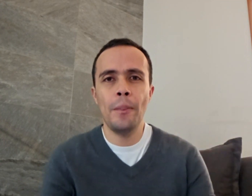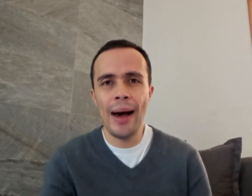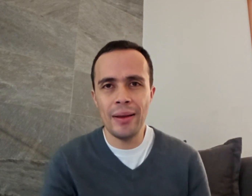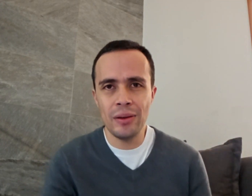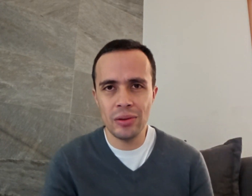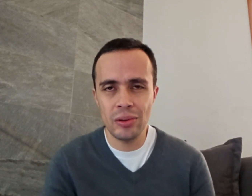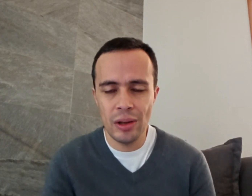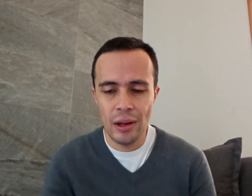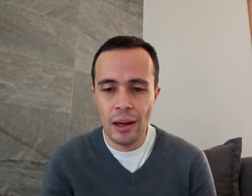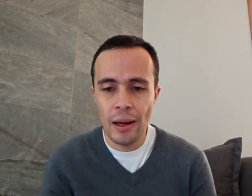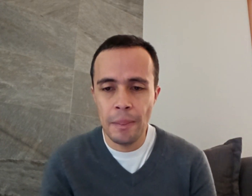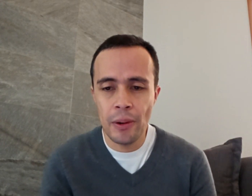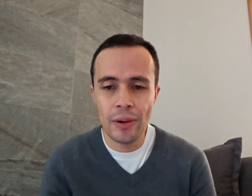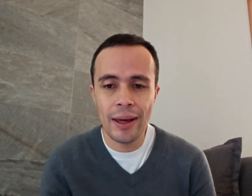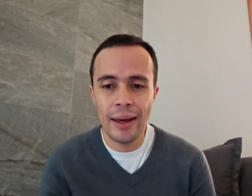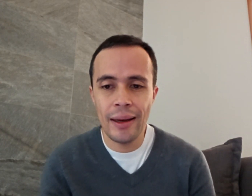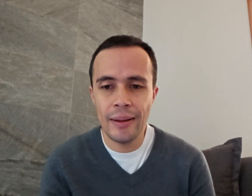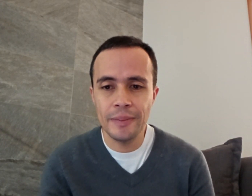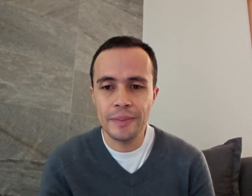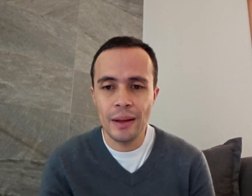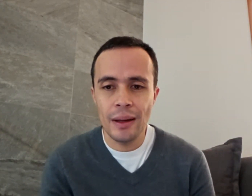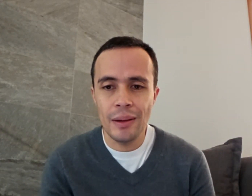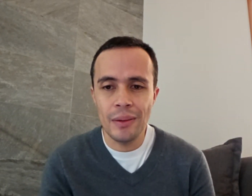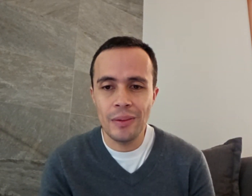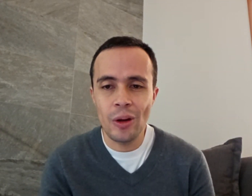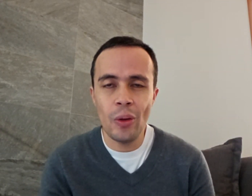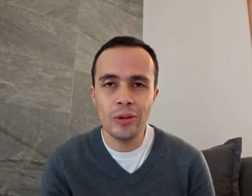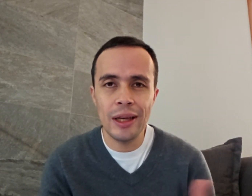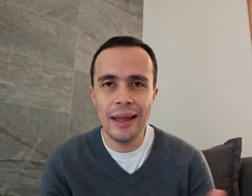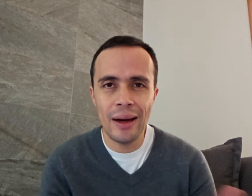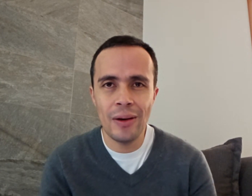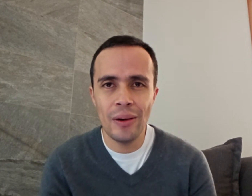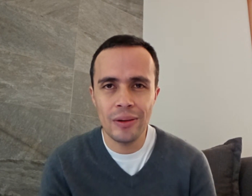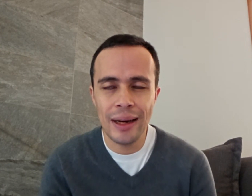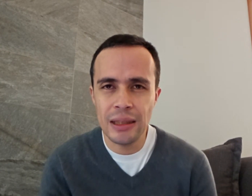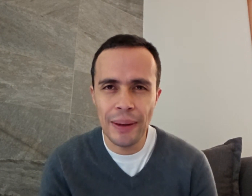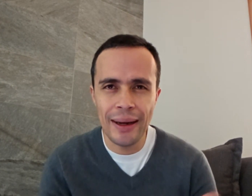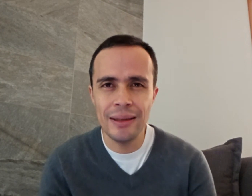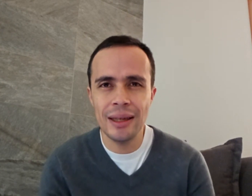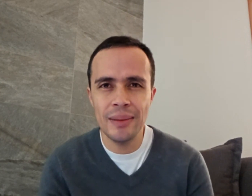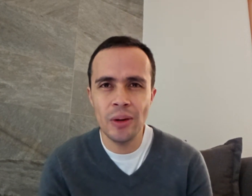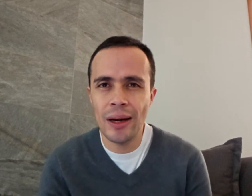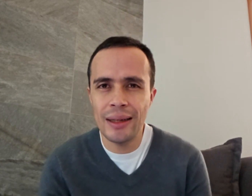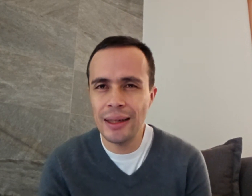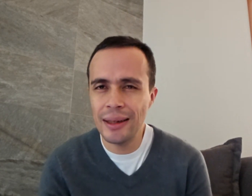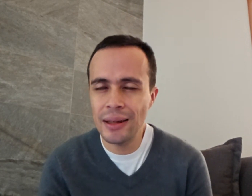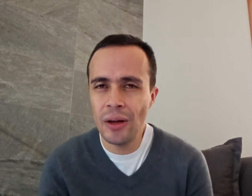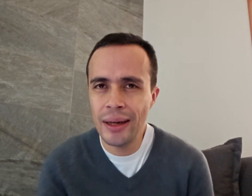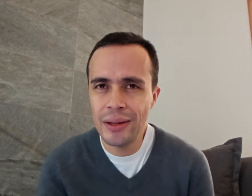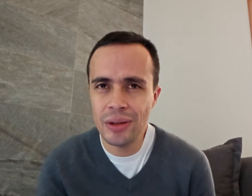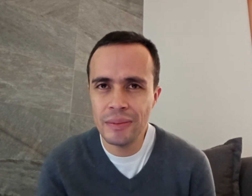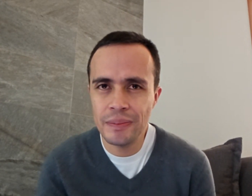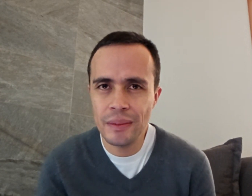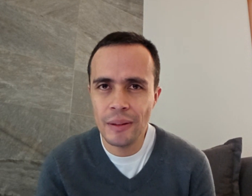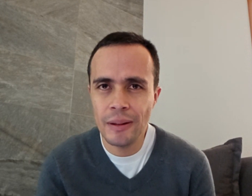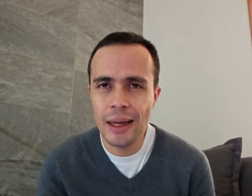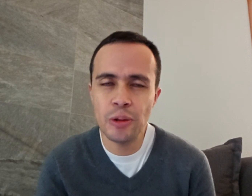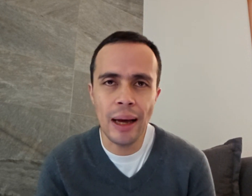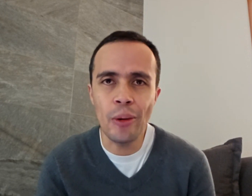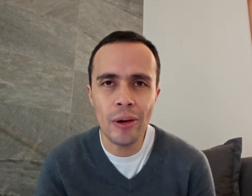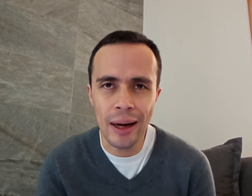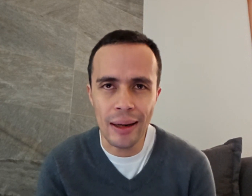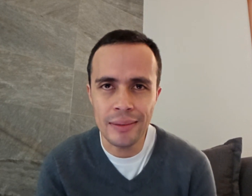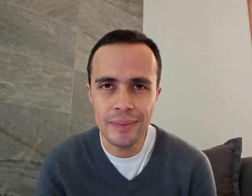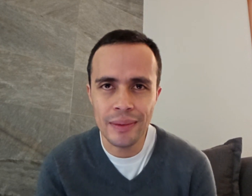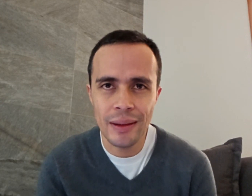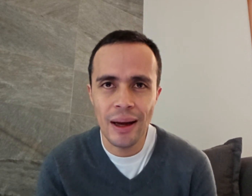bien preocupados porque todo se dé con transparencia, democracia y Estado de Derecho, es